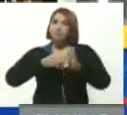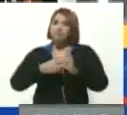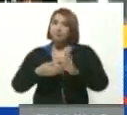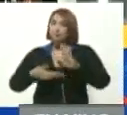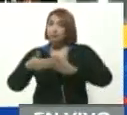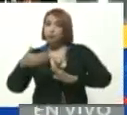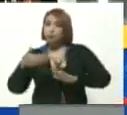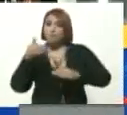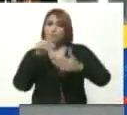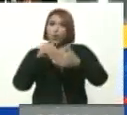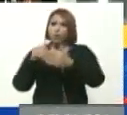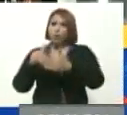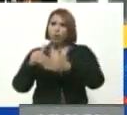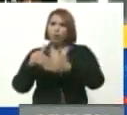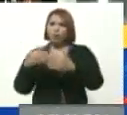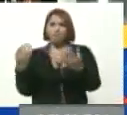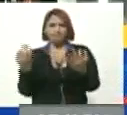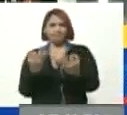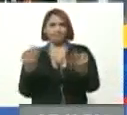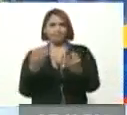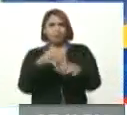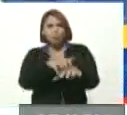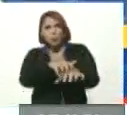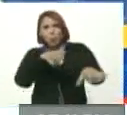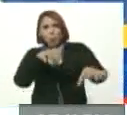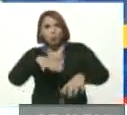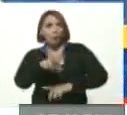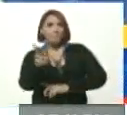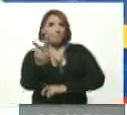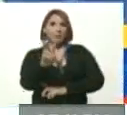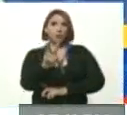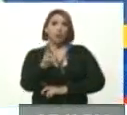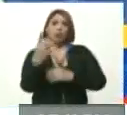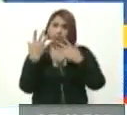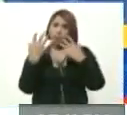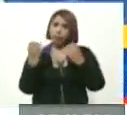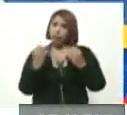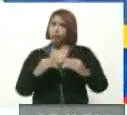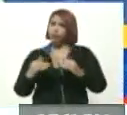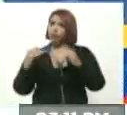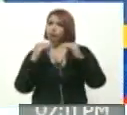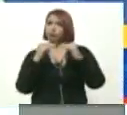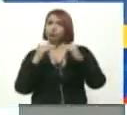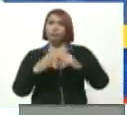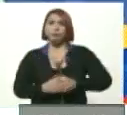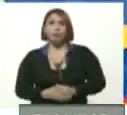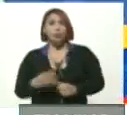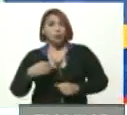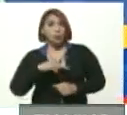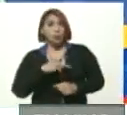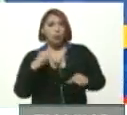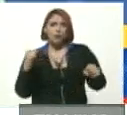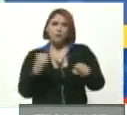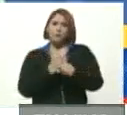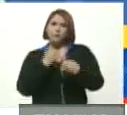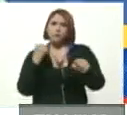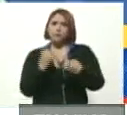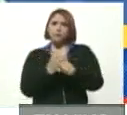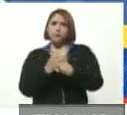votar. Y yo estoy seguro que la inmensa mayoría de los venezolanos así lo entiende. Estamos nosotros trabajando,